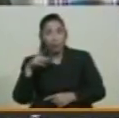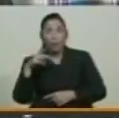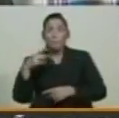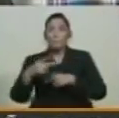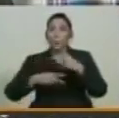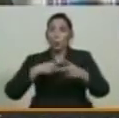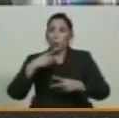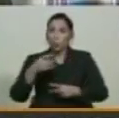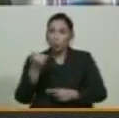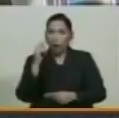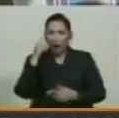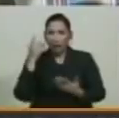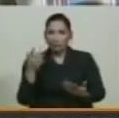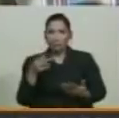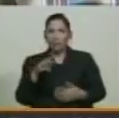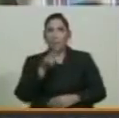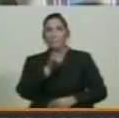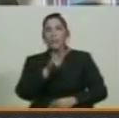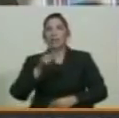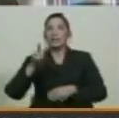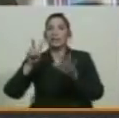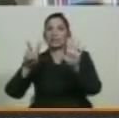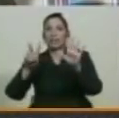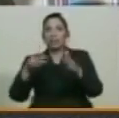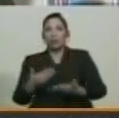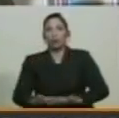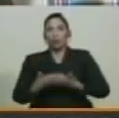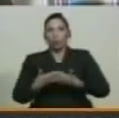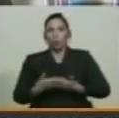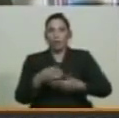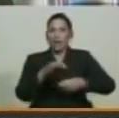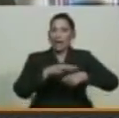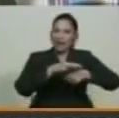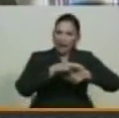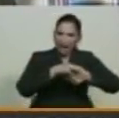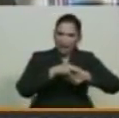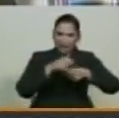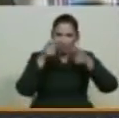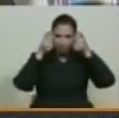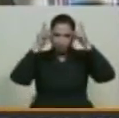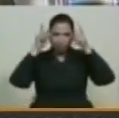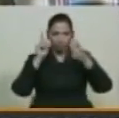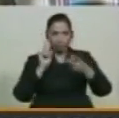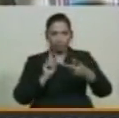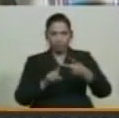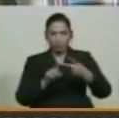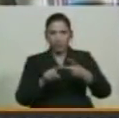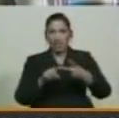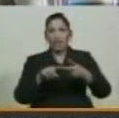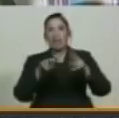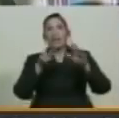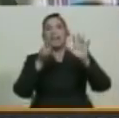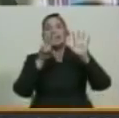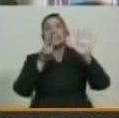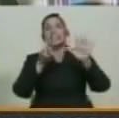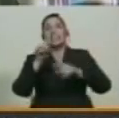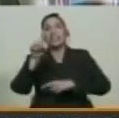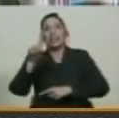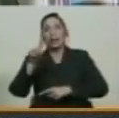encuentran 27 toneladas de carne de res, 61 toneladas de carne de